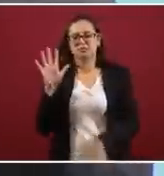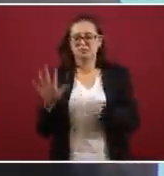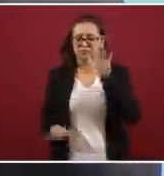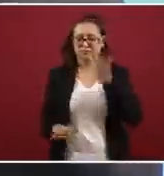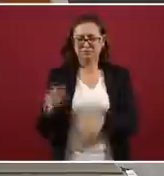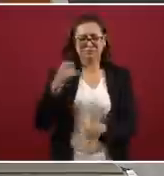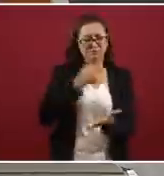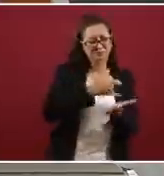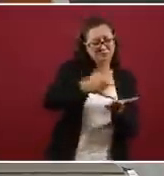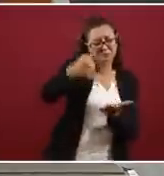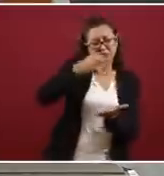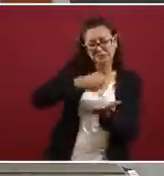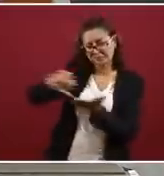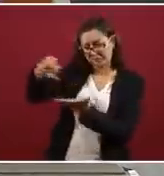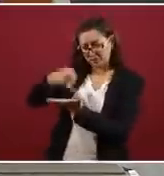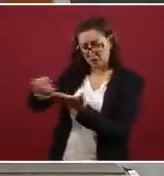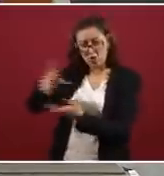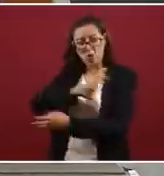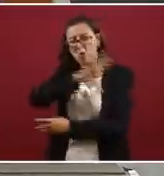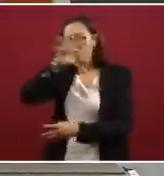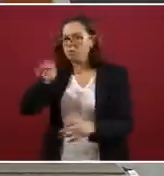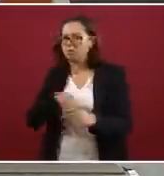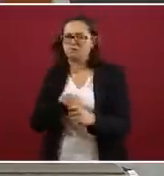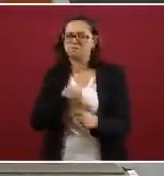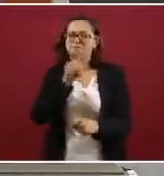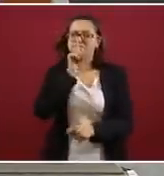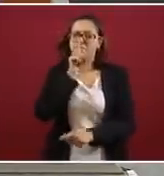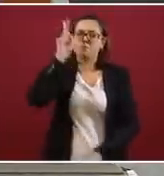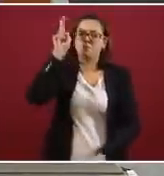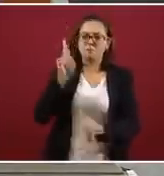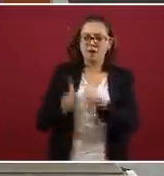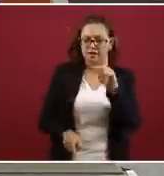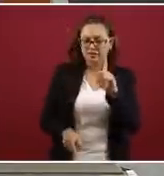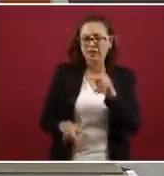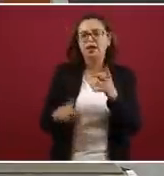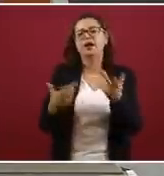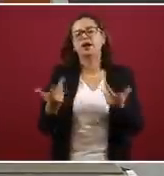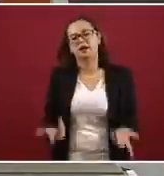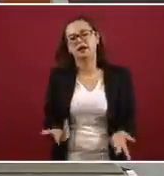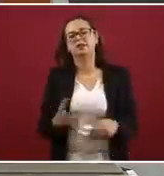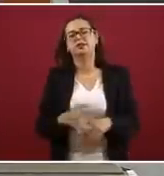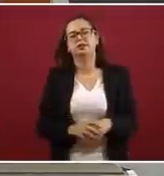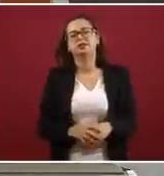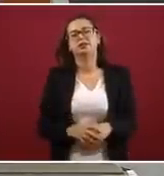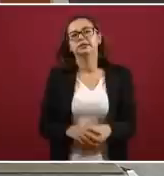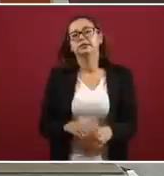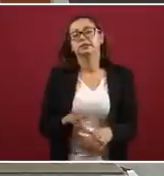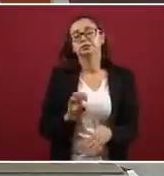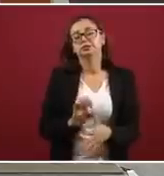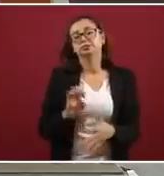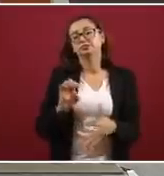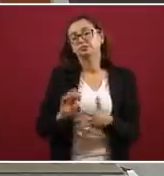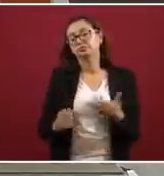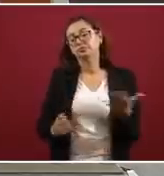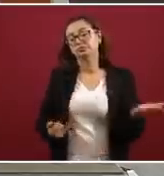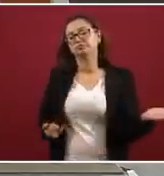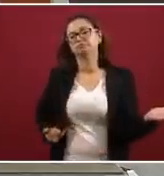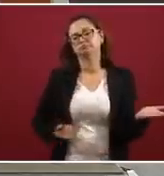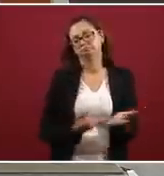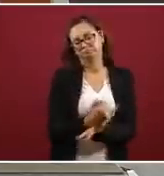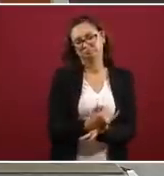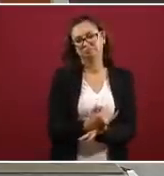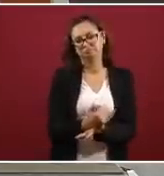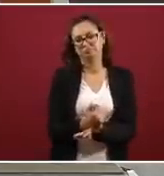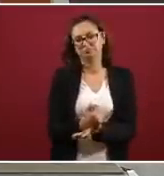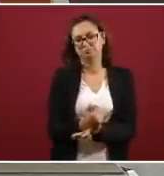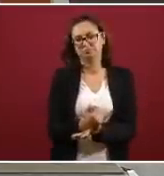cual, rogaría la siguiente lámina. El señor presidente de la República ha dispuesto